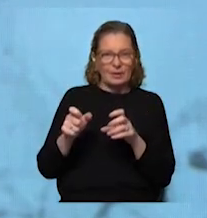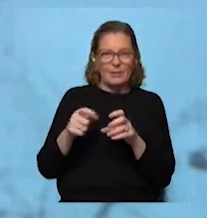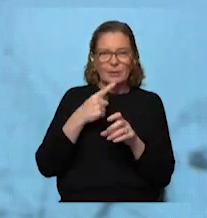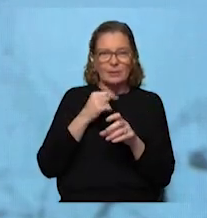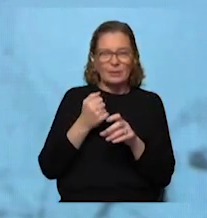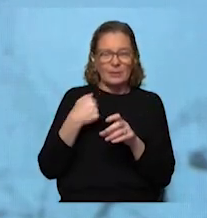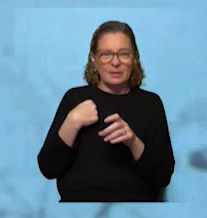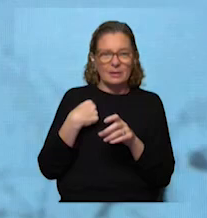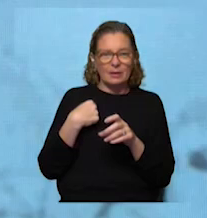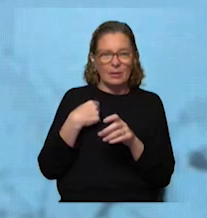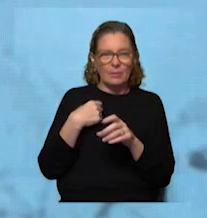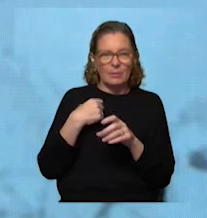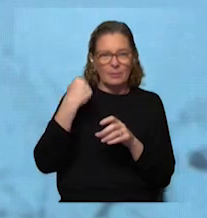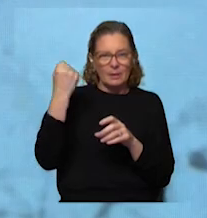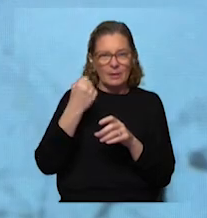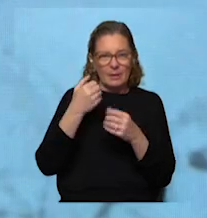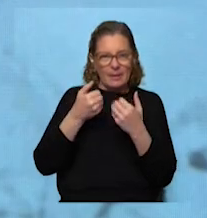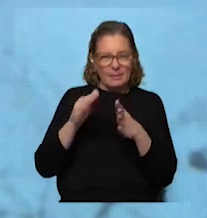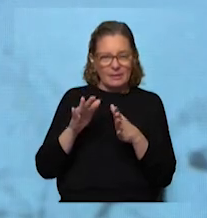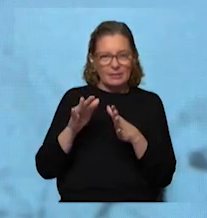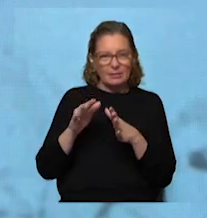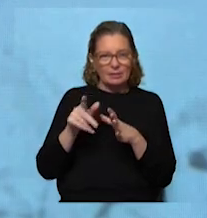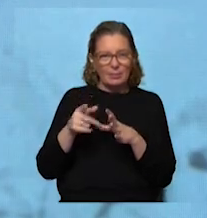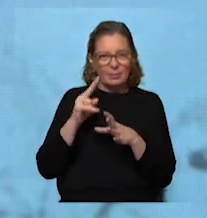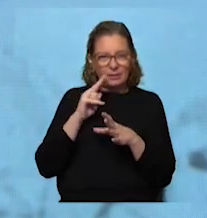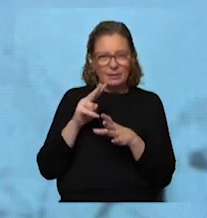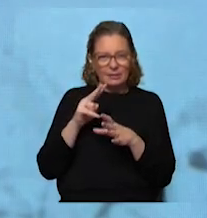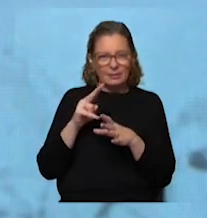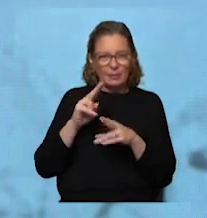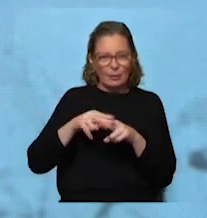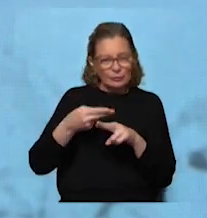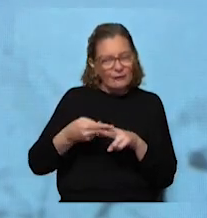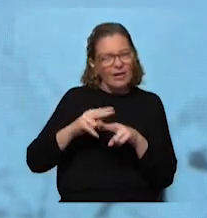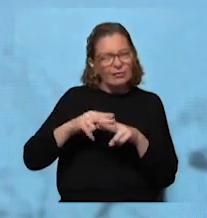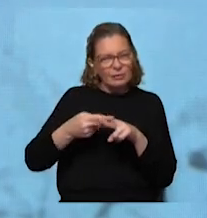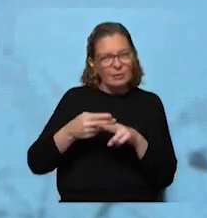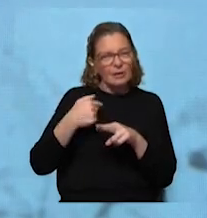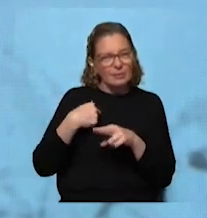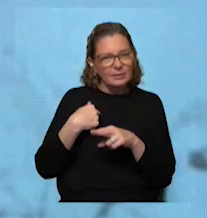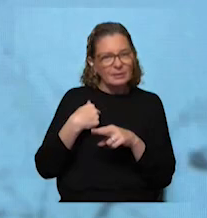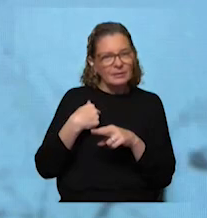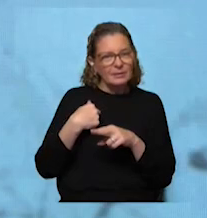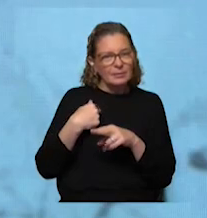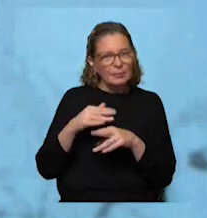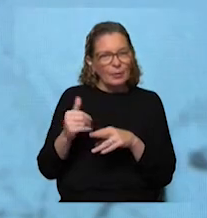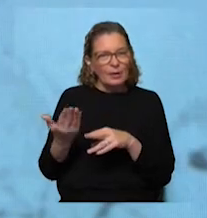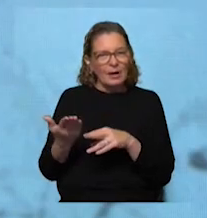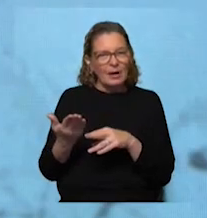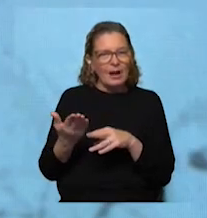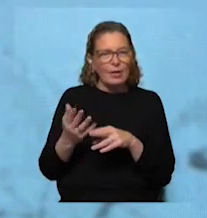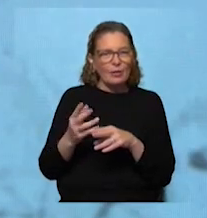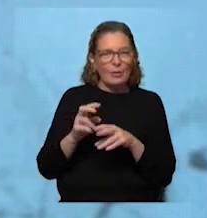Crónica y para mí era como un Boom viste ahí Empiezo con y después era Como qué fórmula repetida no la mía o sea que por un lado era como cierto